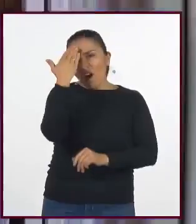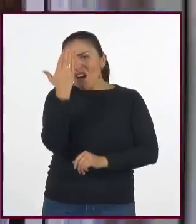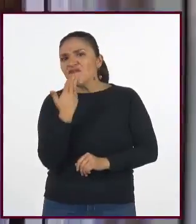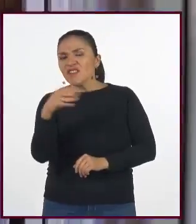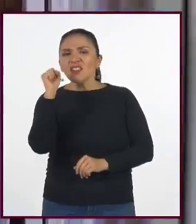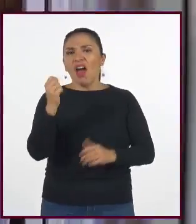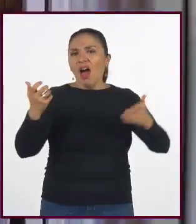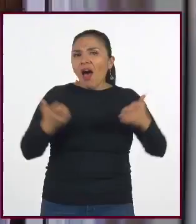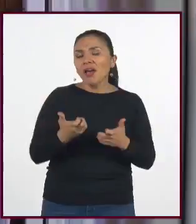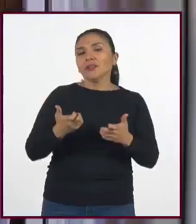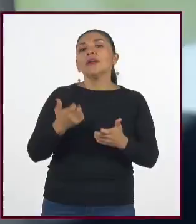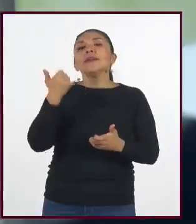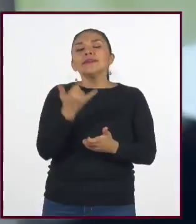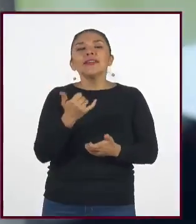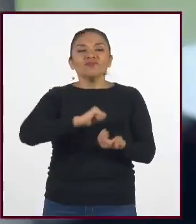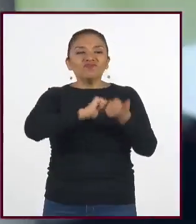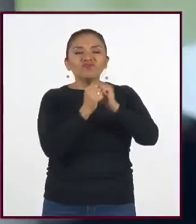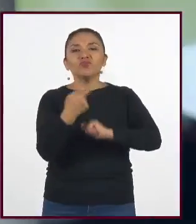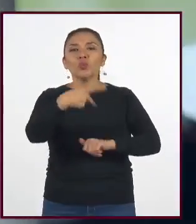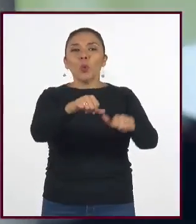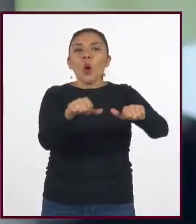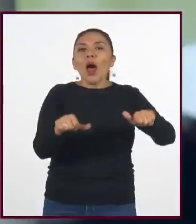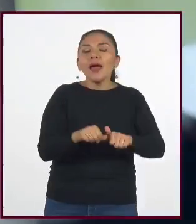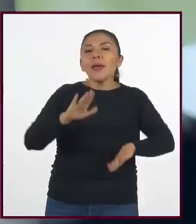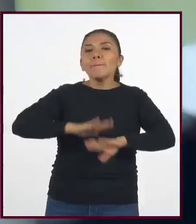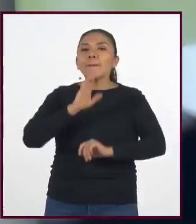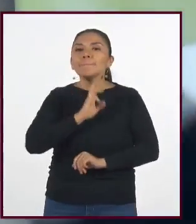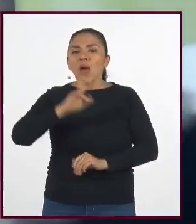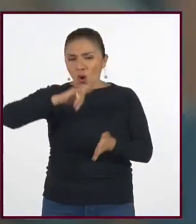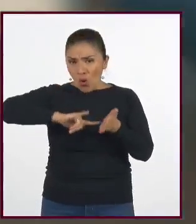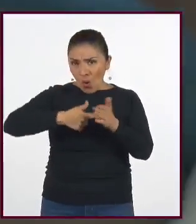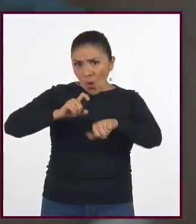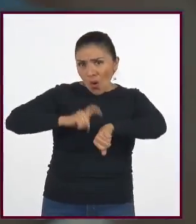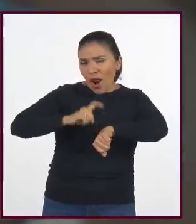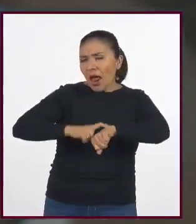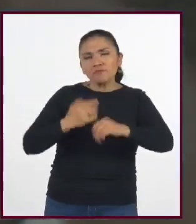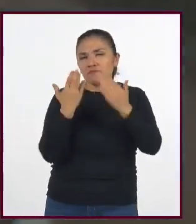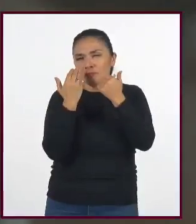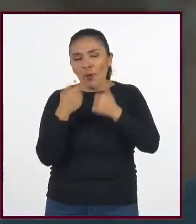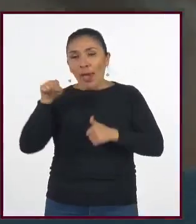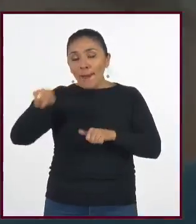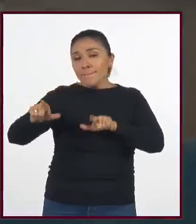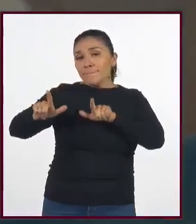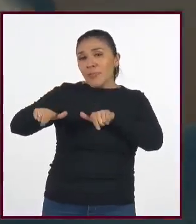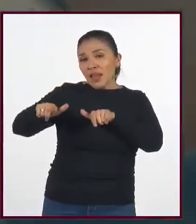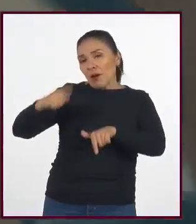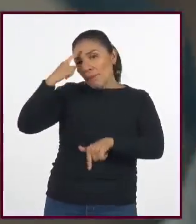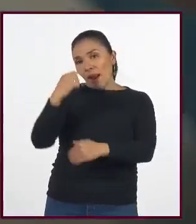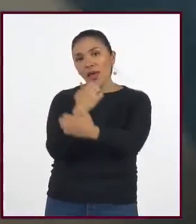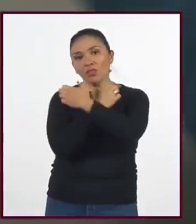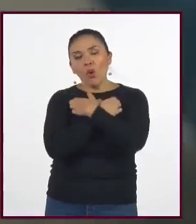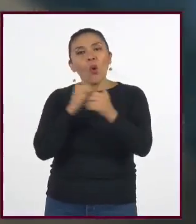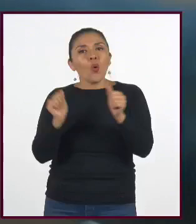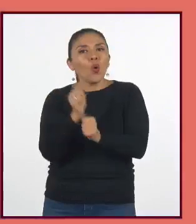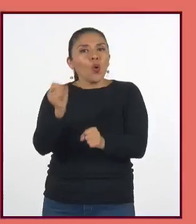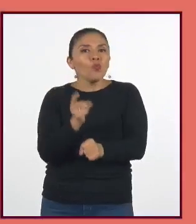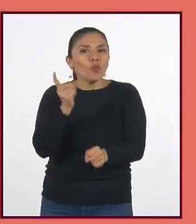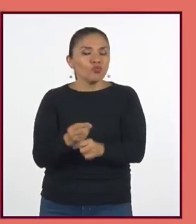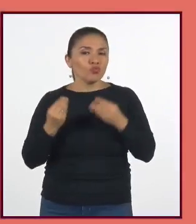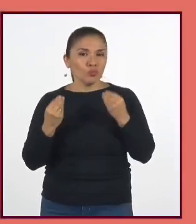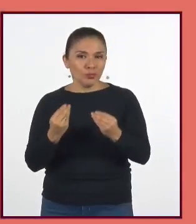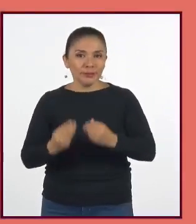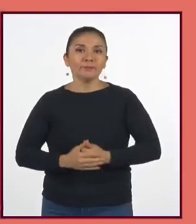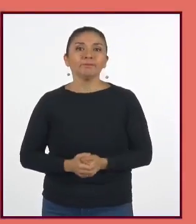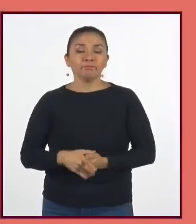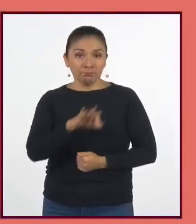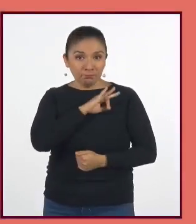digitales, mejorar en tu área, aprender sin horarios. Una plataforma educativa llena de oportunidades.